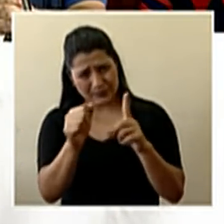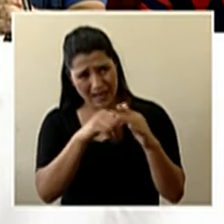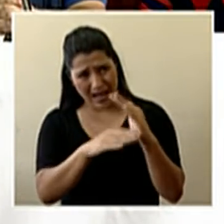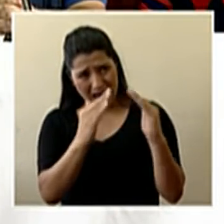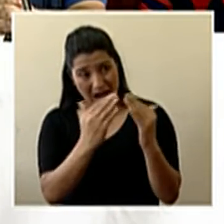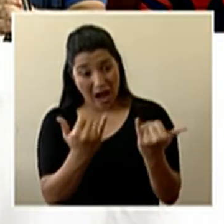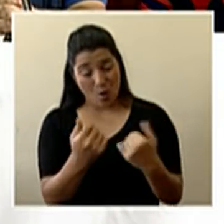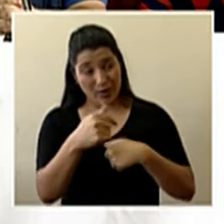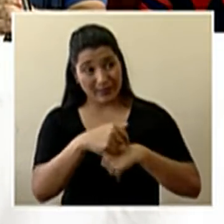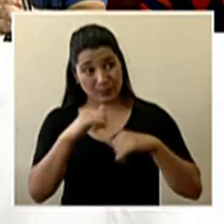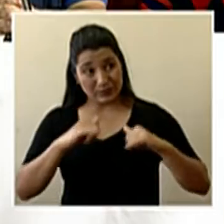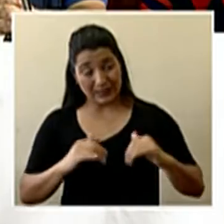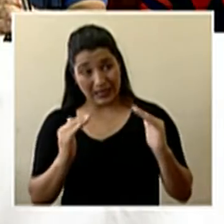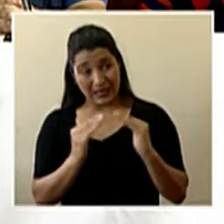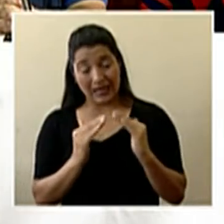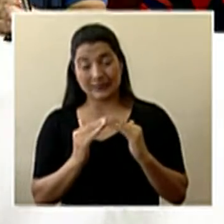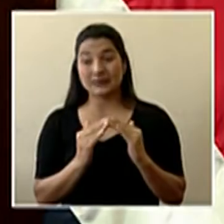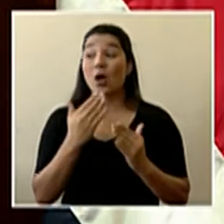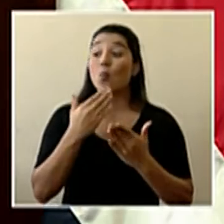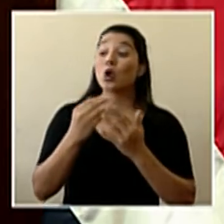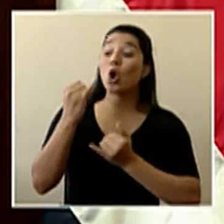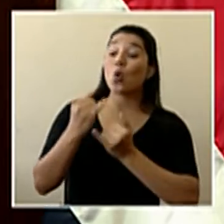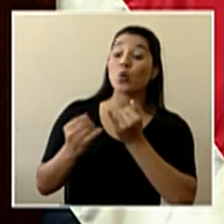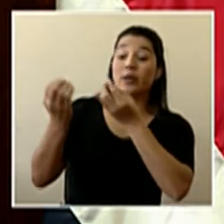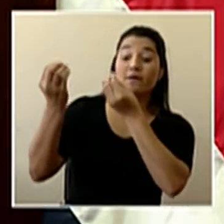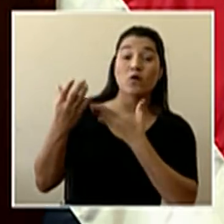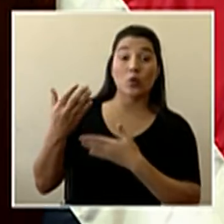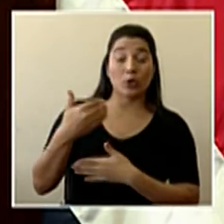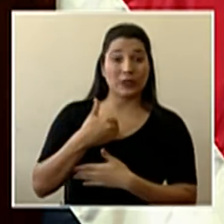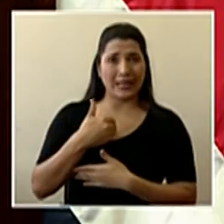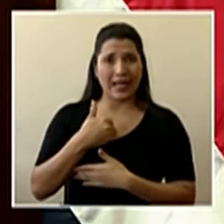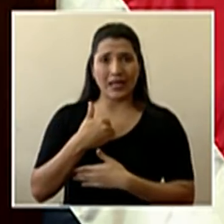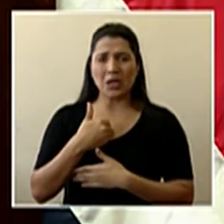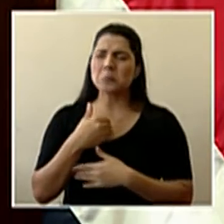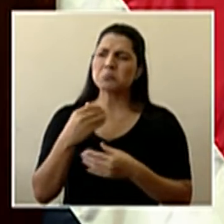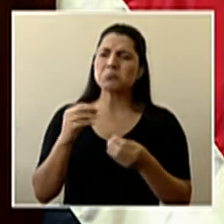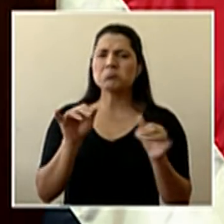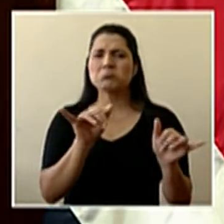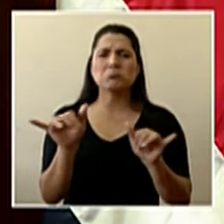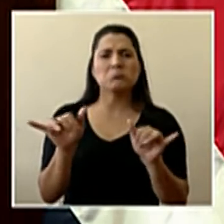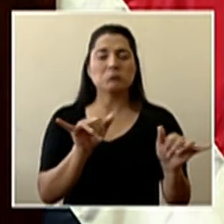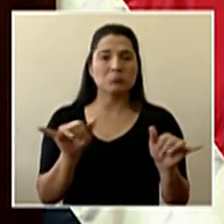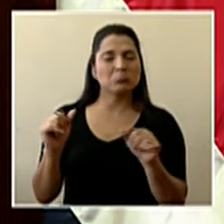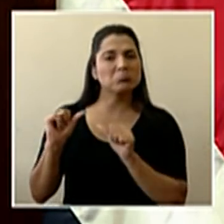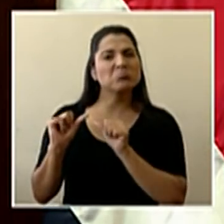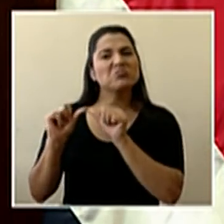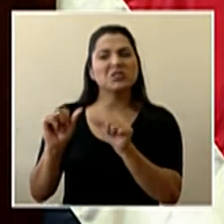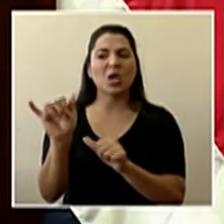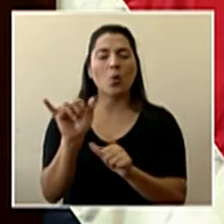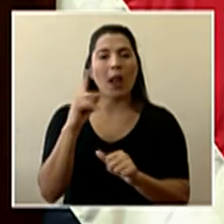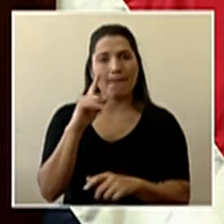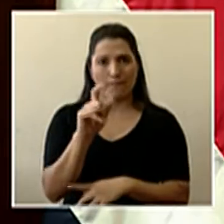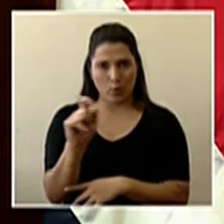estos periodos de aislamiento. Bueno, el último reporte que tengo, los números eran muy similares a lo que se da por